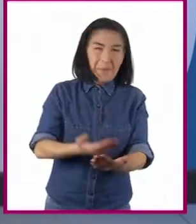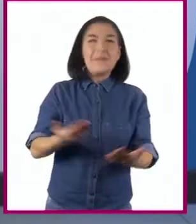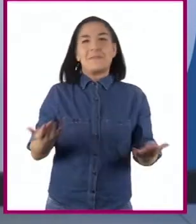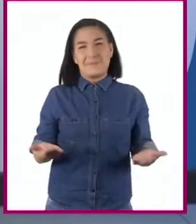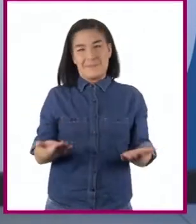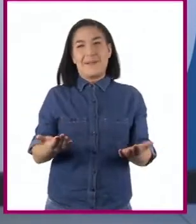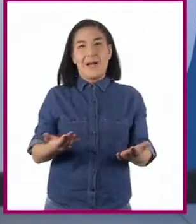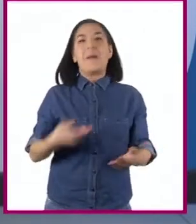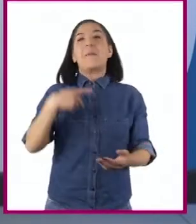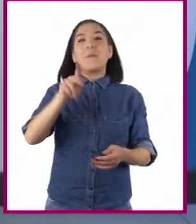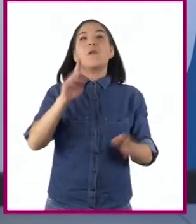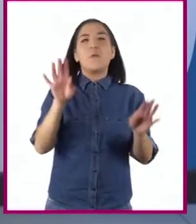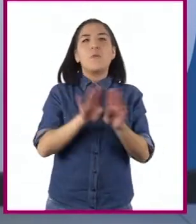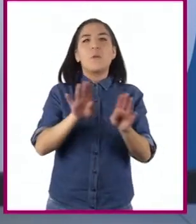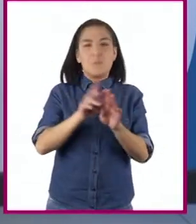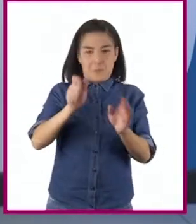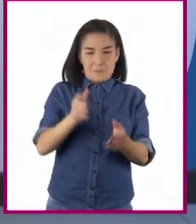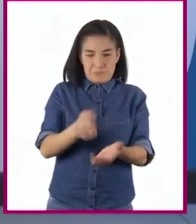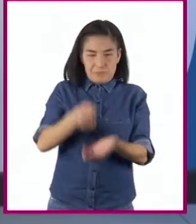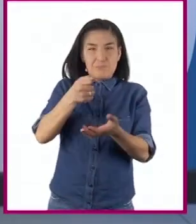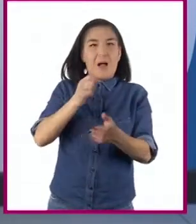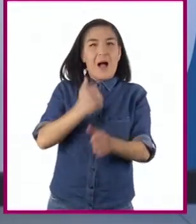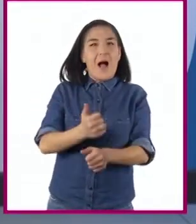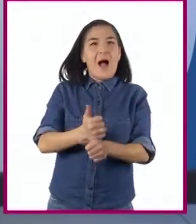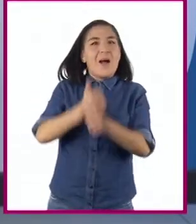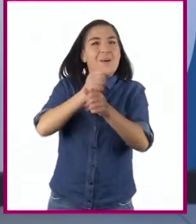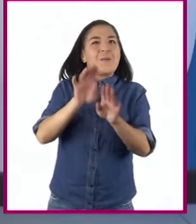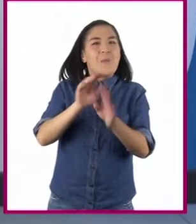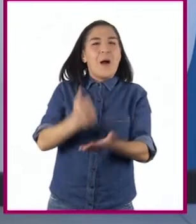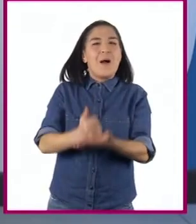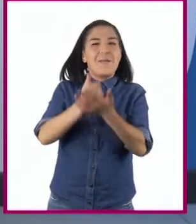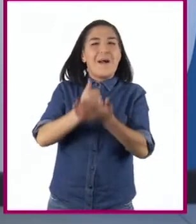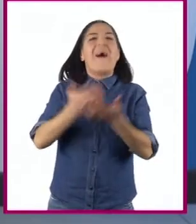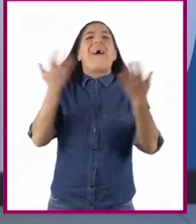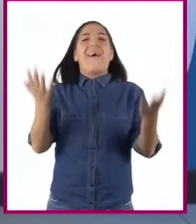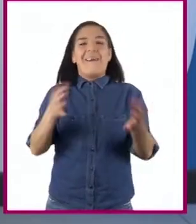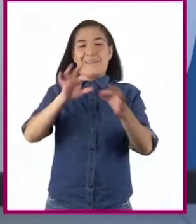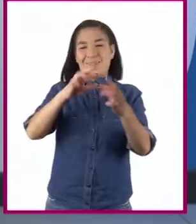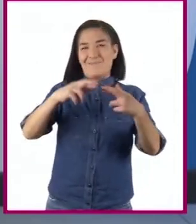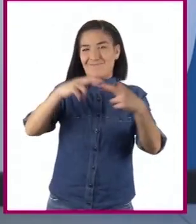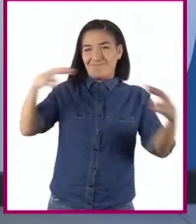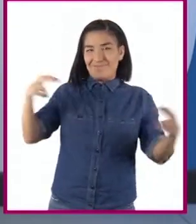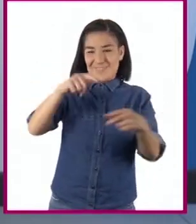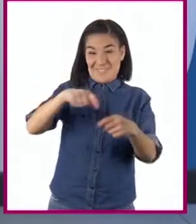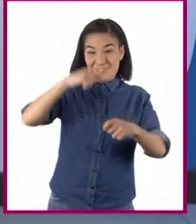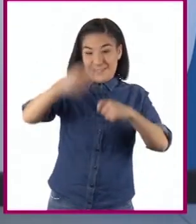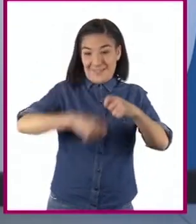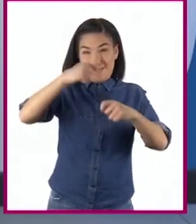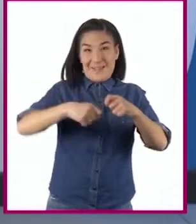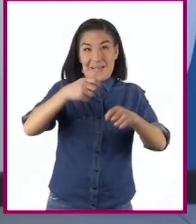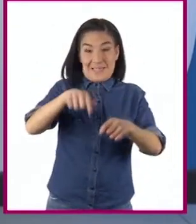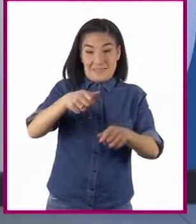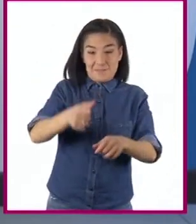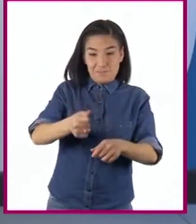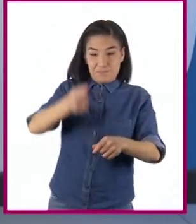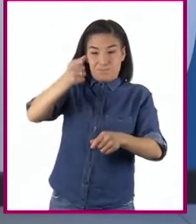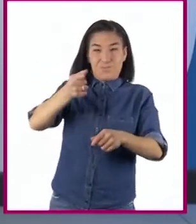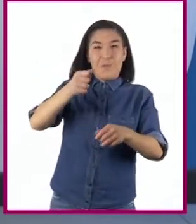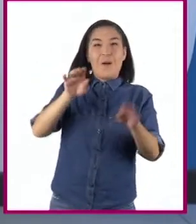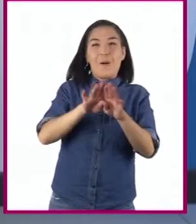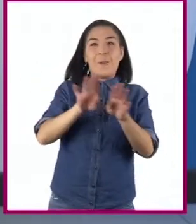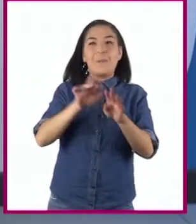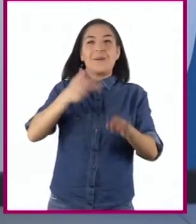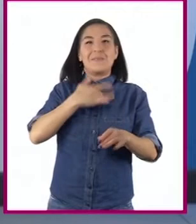Seguramente. Sin embargo, está sostenido por algo. Por la cuerda, ¿no? La cuerda está ejerciendo una fuerza